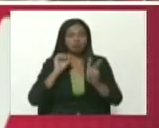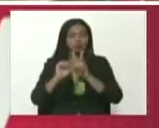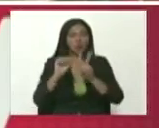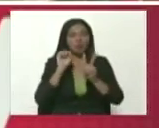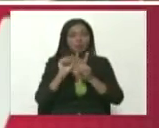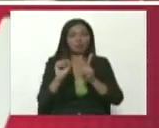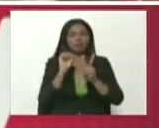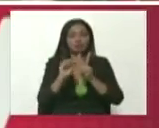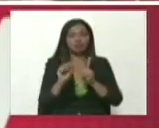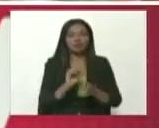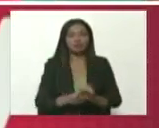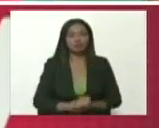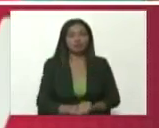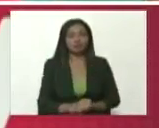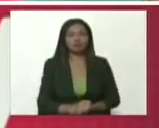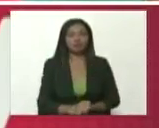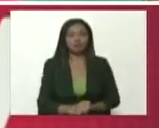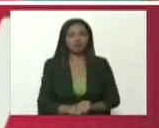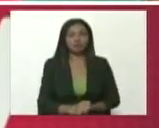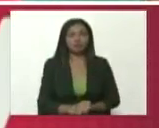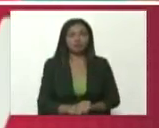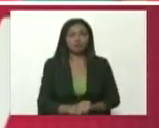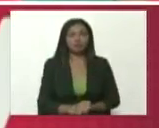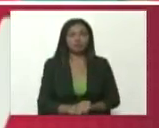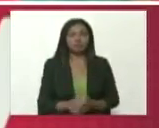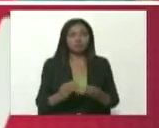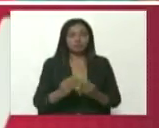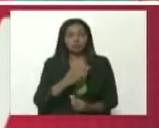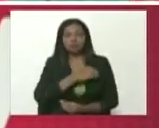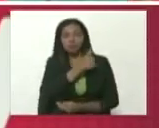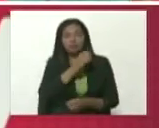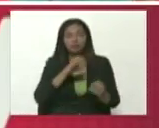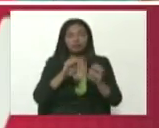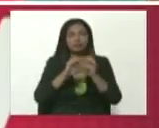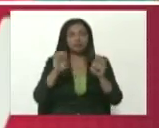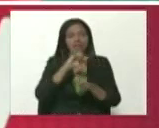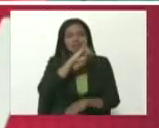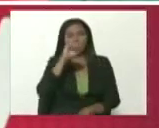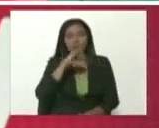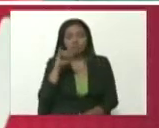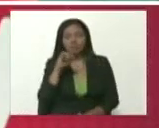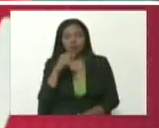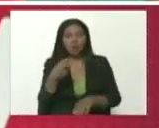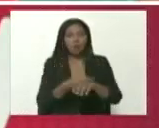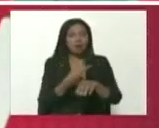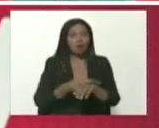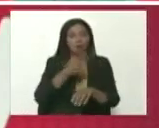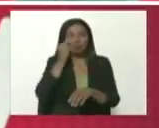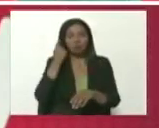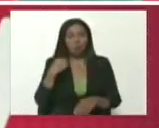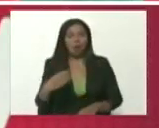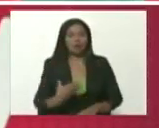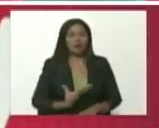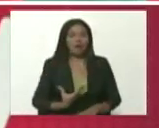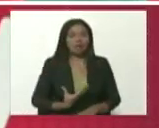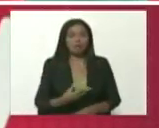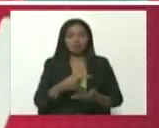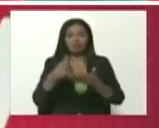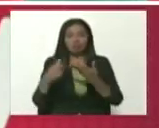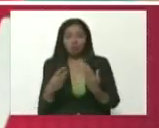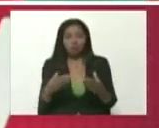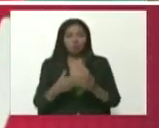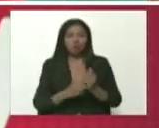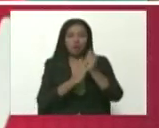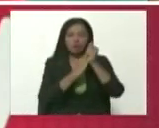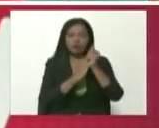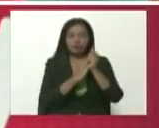Venezuela, con los jefes de zona educativa, con los gobernadores, gobernadoras, alcaldes, con todos nuestros